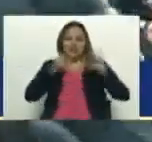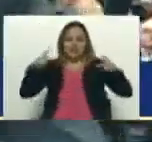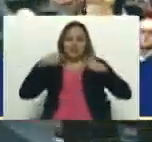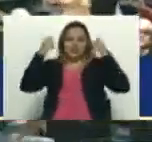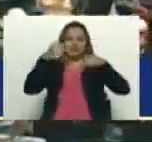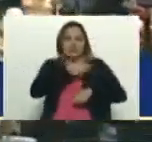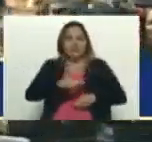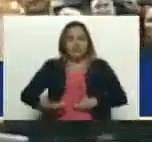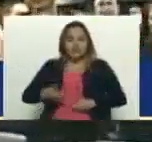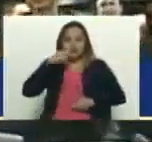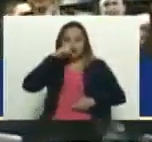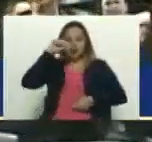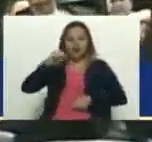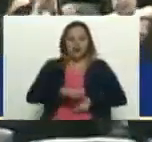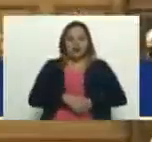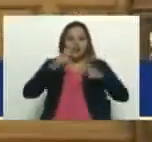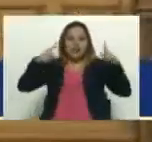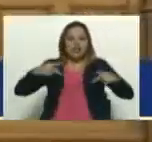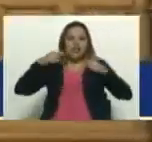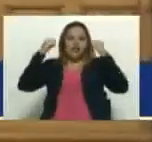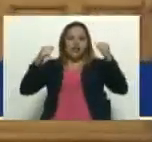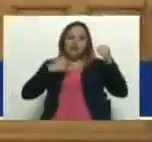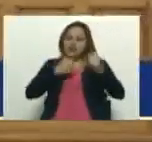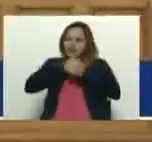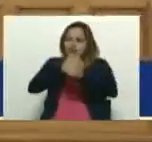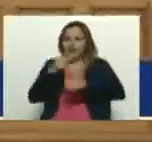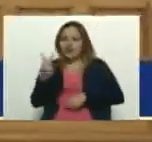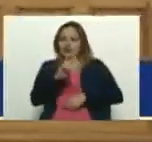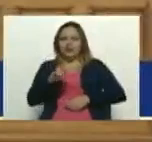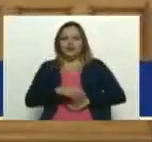Maduro! ¡Viva! ¡Y que viva mi amado Venezuela, carajo!